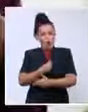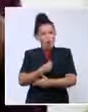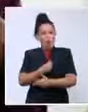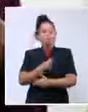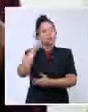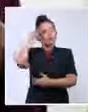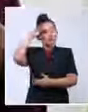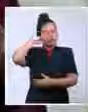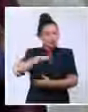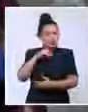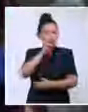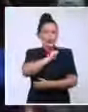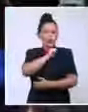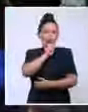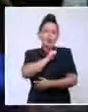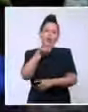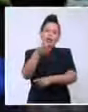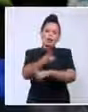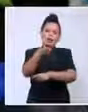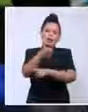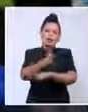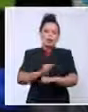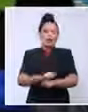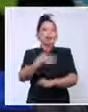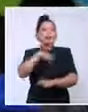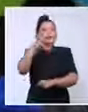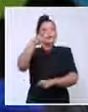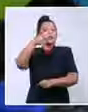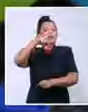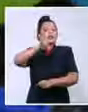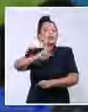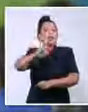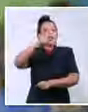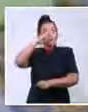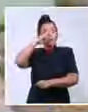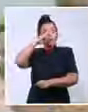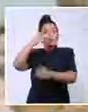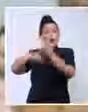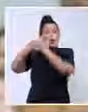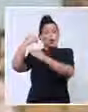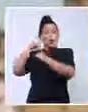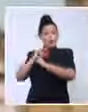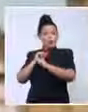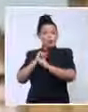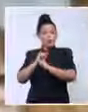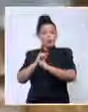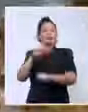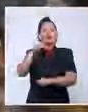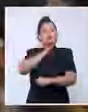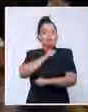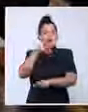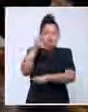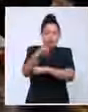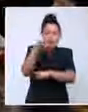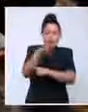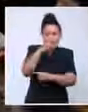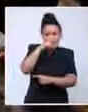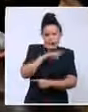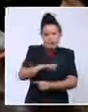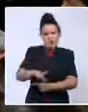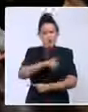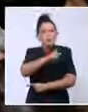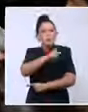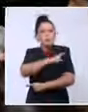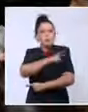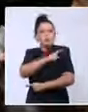aulas con sólo 16 años comenzó a dar clases a niños de primer y segundo grado en ese momento comprendió que su